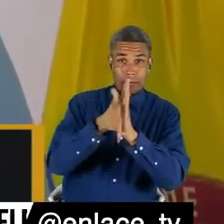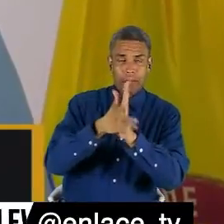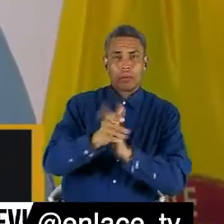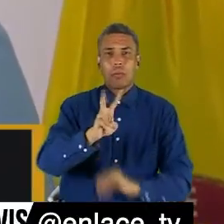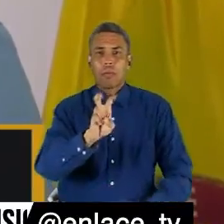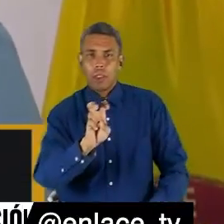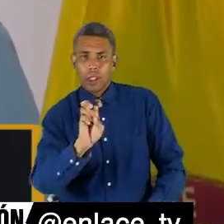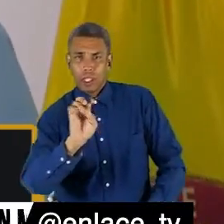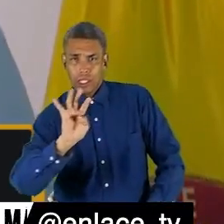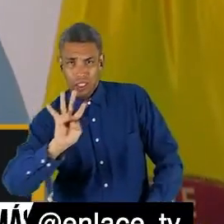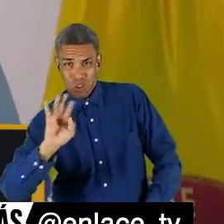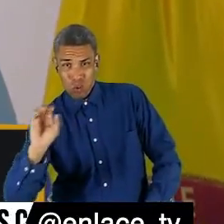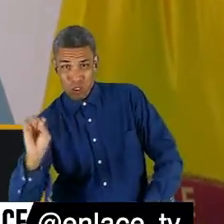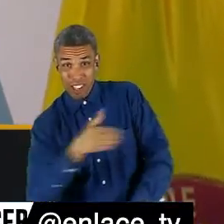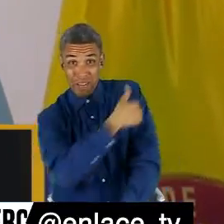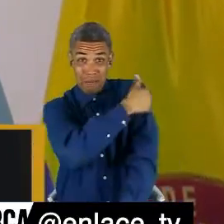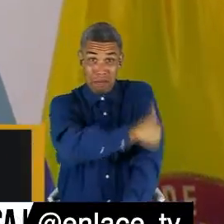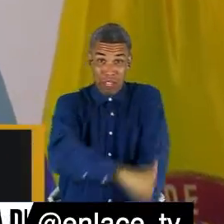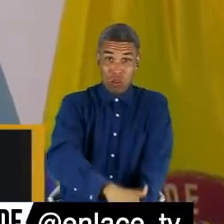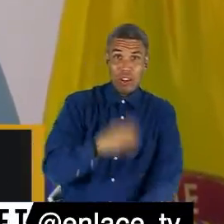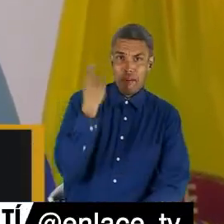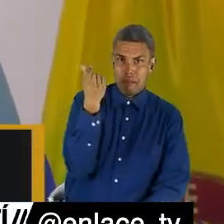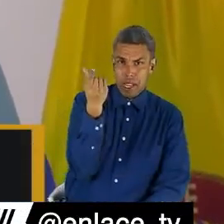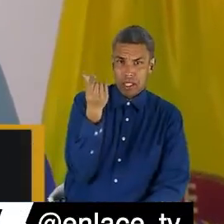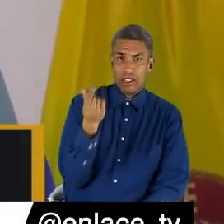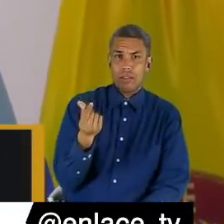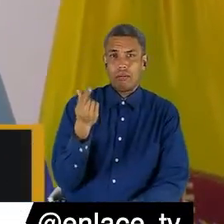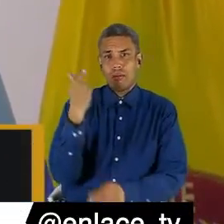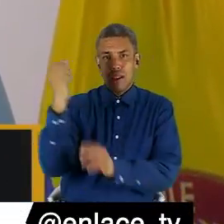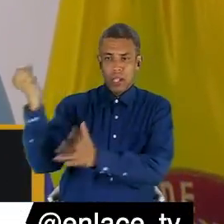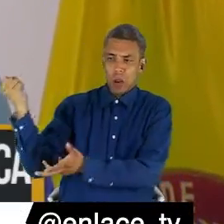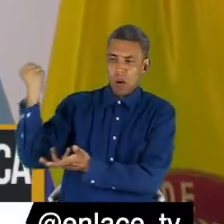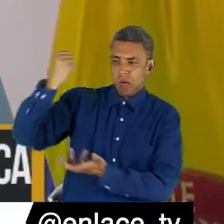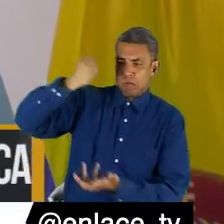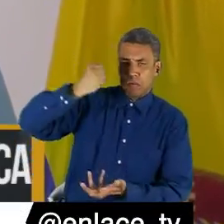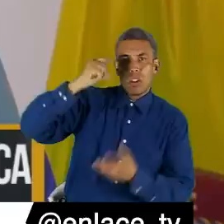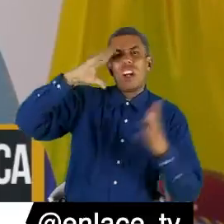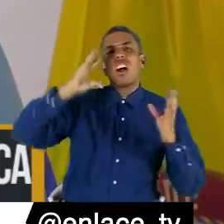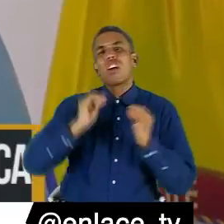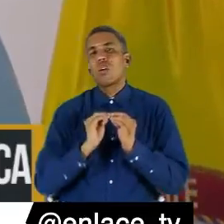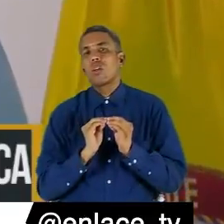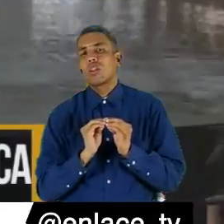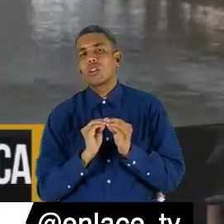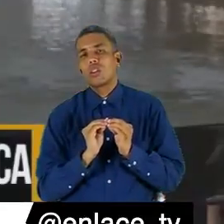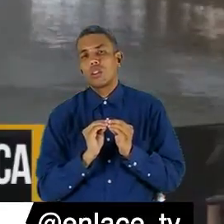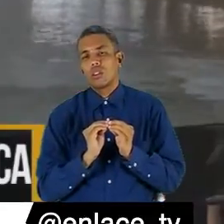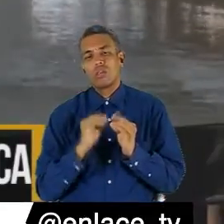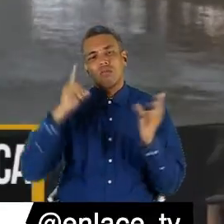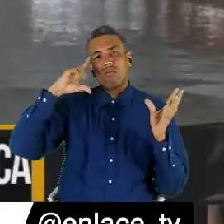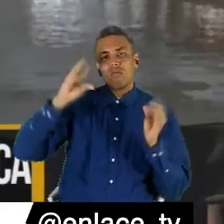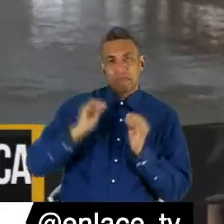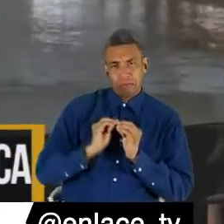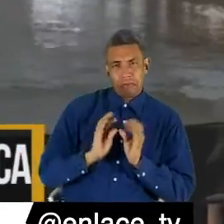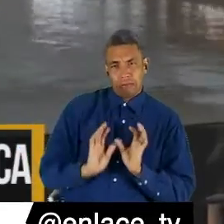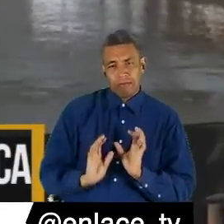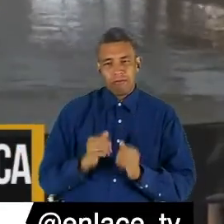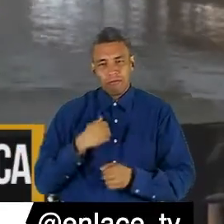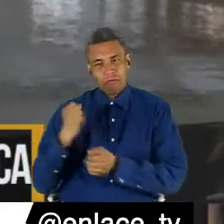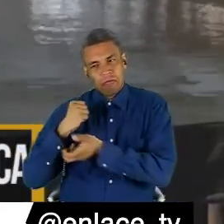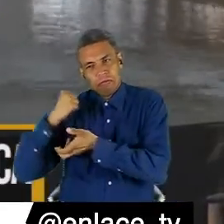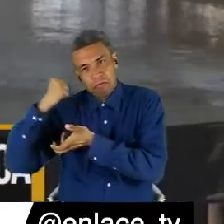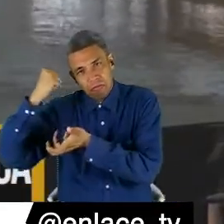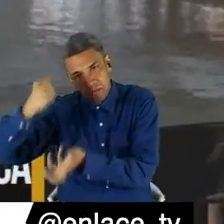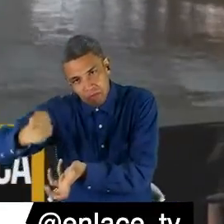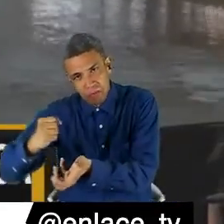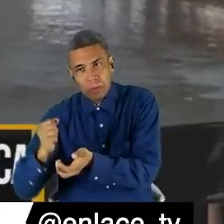740 millones de pesos es el orden del contrato interadministrativo. Las fuentes vienen destinadas por Sistema